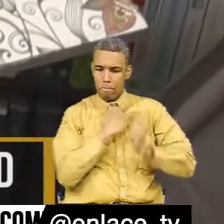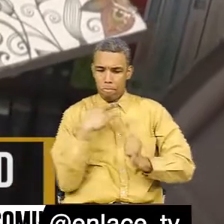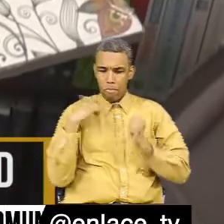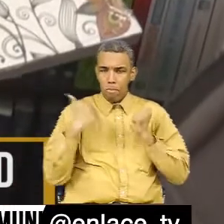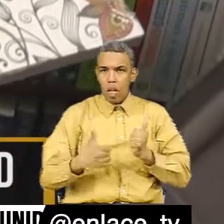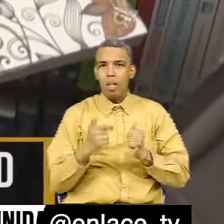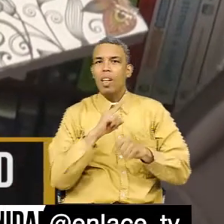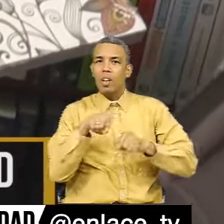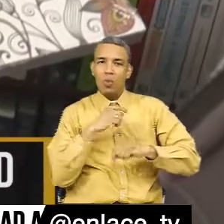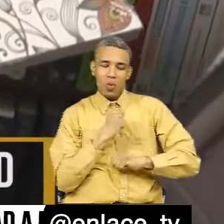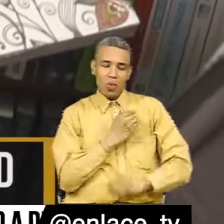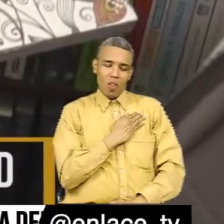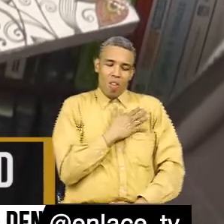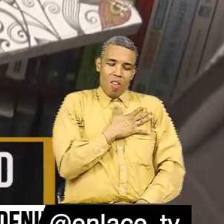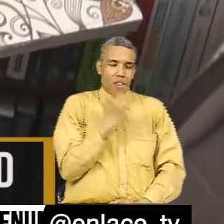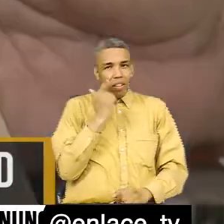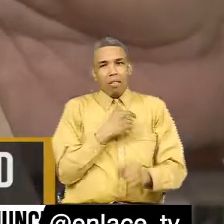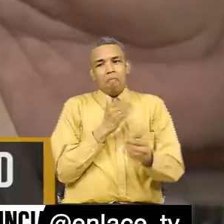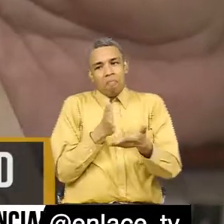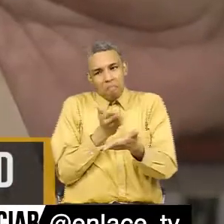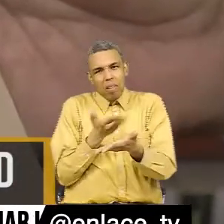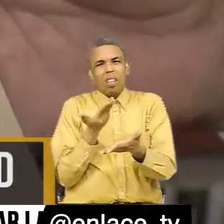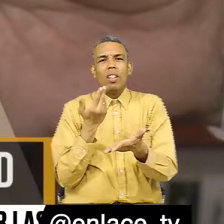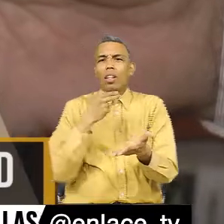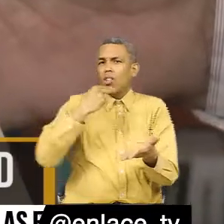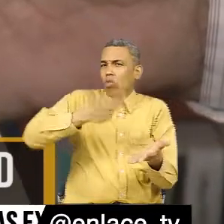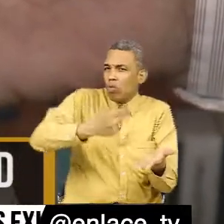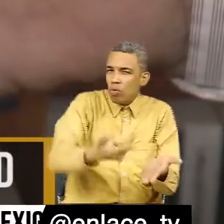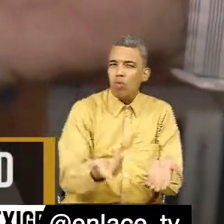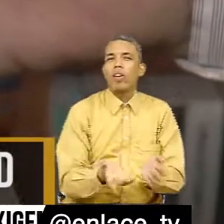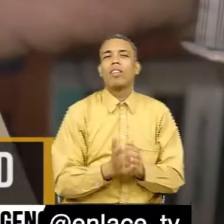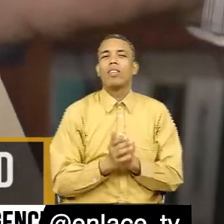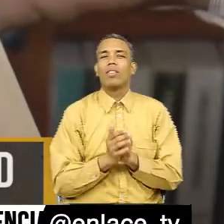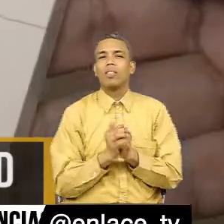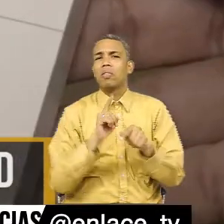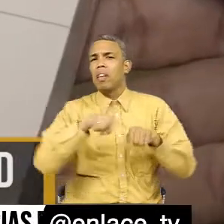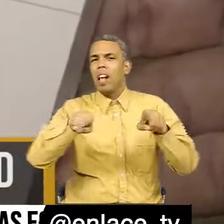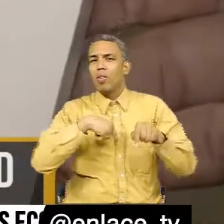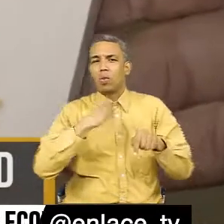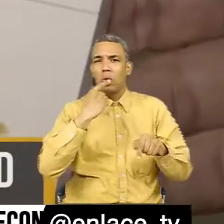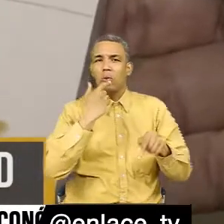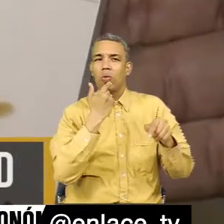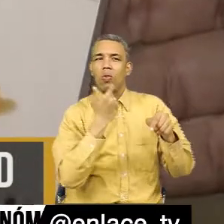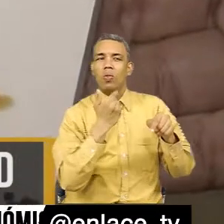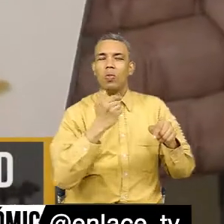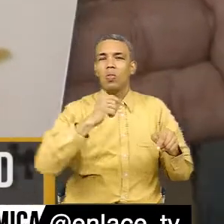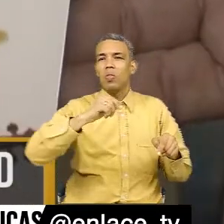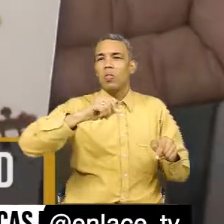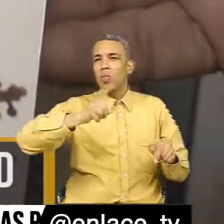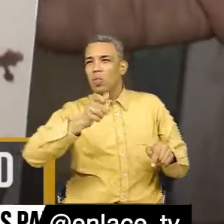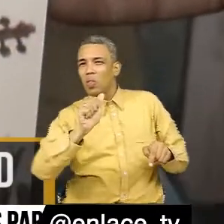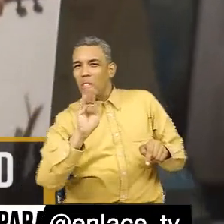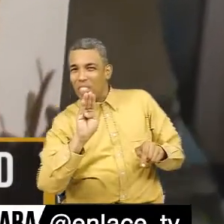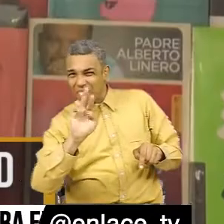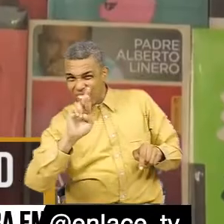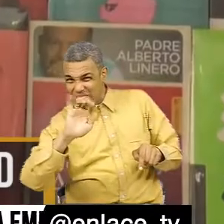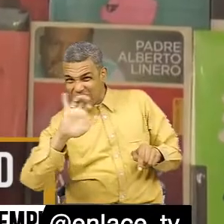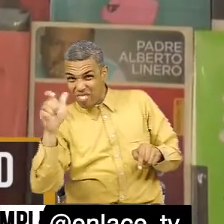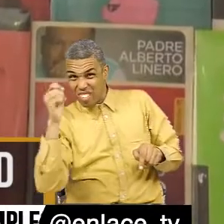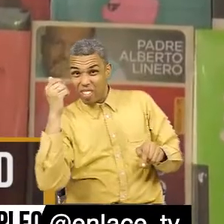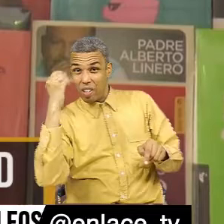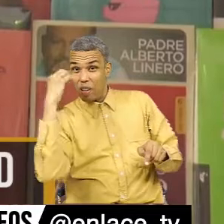salud, libros infantiles, los libros de mandalas, los autores muy conocidos como Gabriel García Márquez, Héctor Abafaso Lince. Mejor dicho,